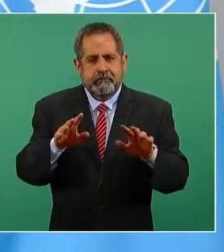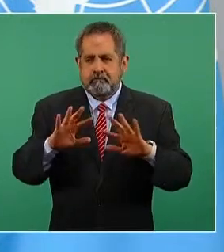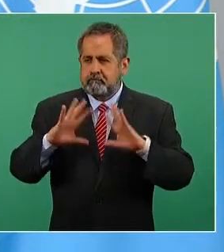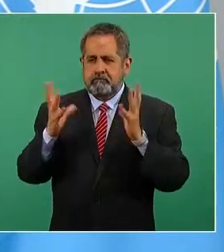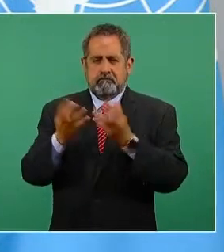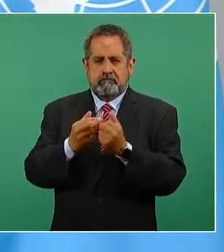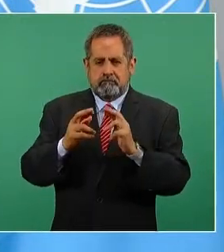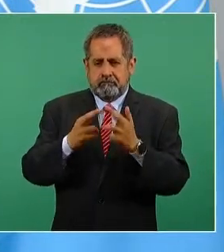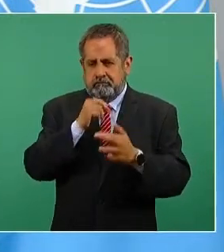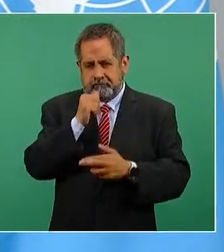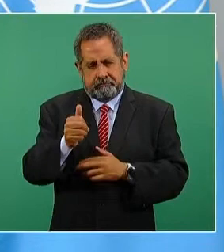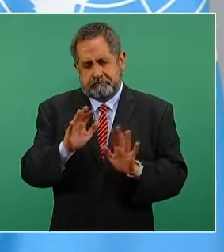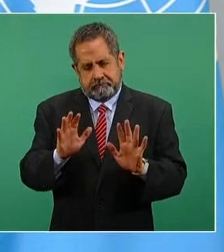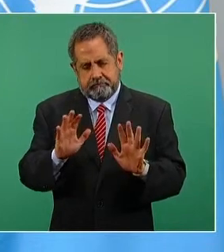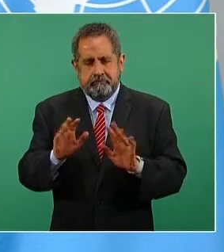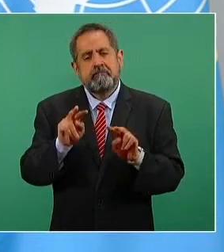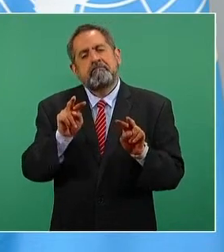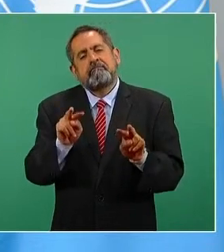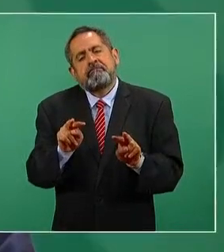reuniones